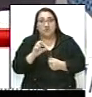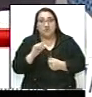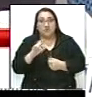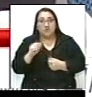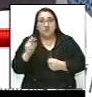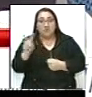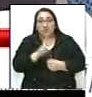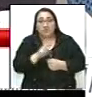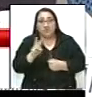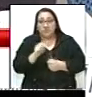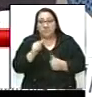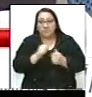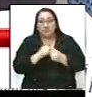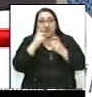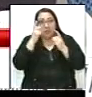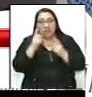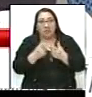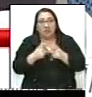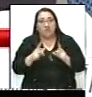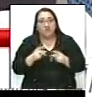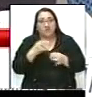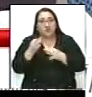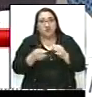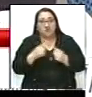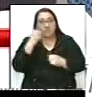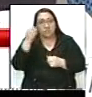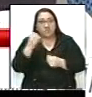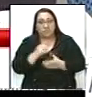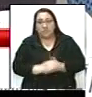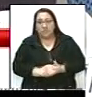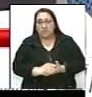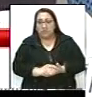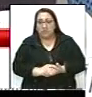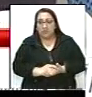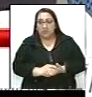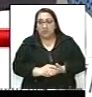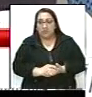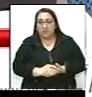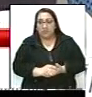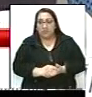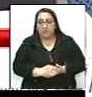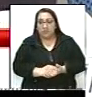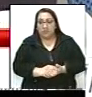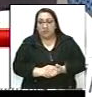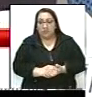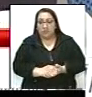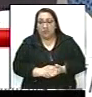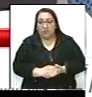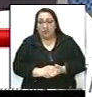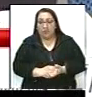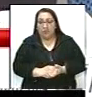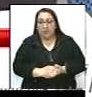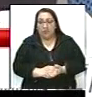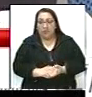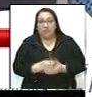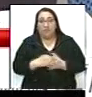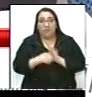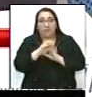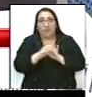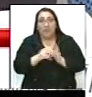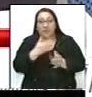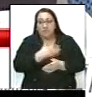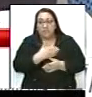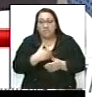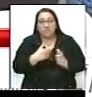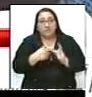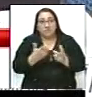porque en ambos casos se basan en democracias, en libertad de expresión, en libertad de tránsito, en libertad de ideología, en democracia, en constitución, presidenta.